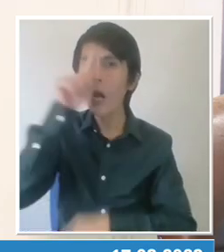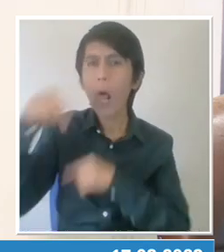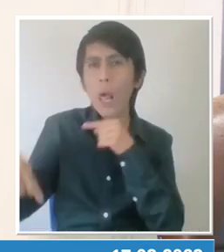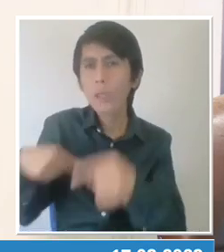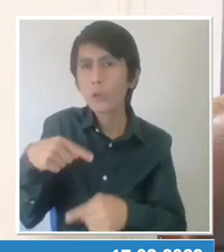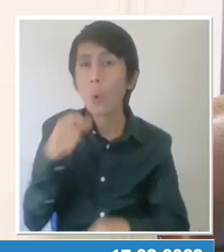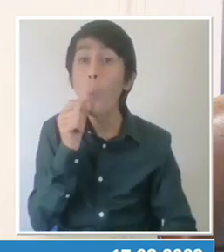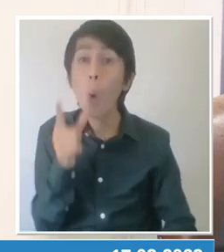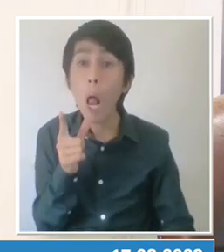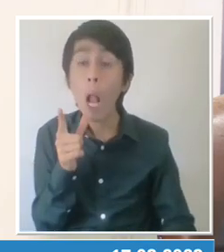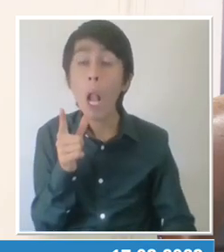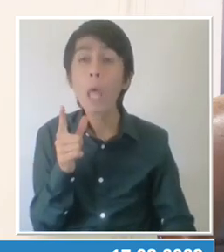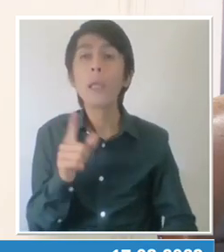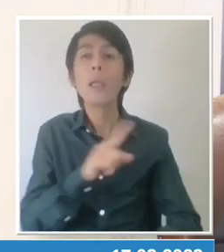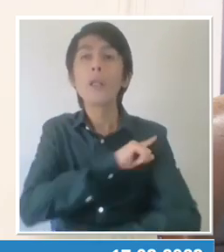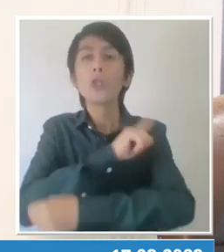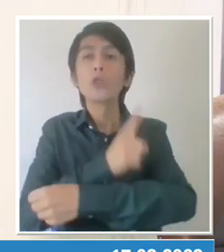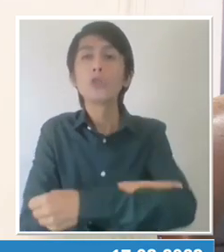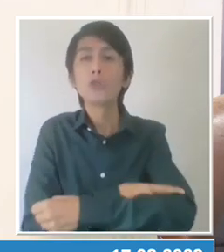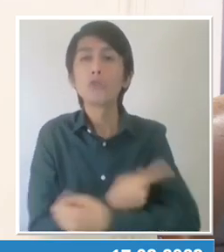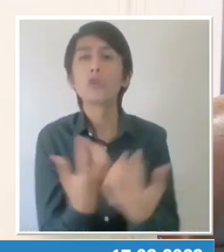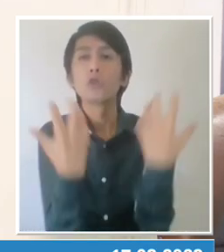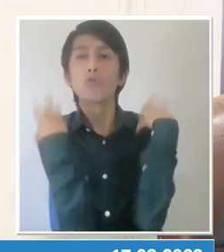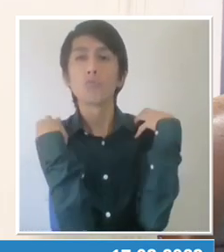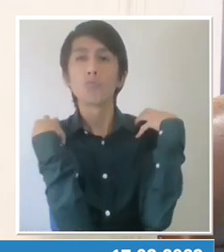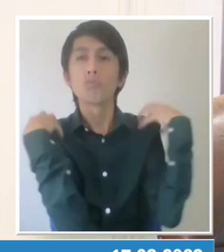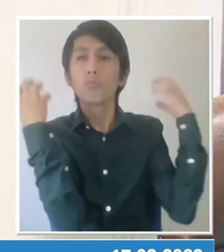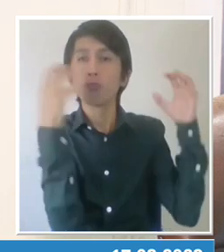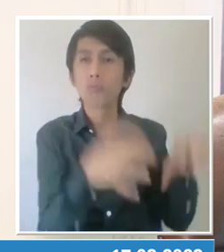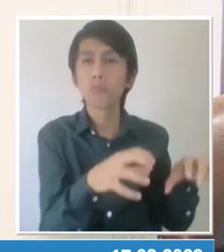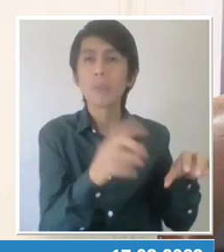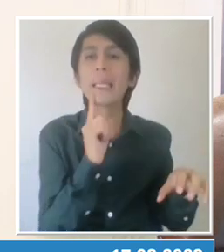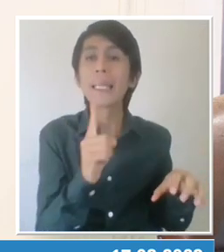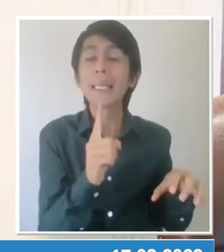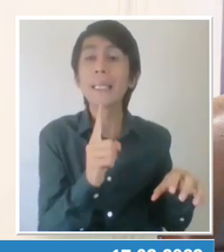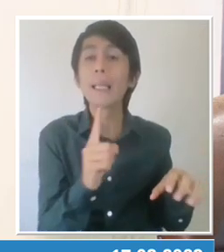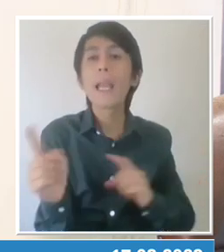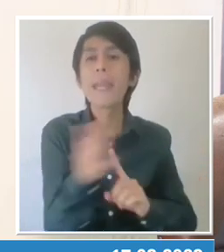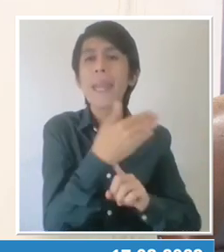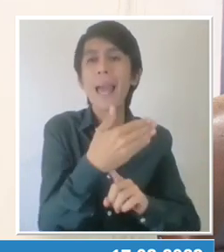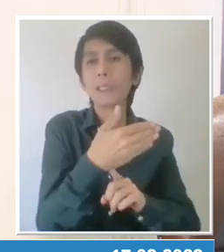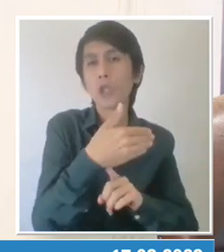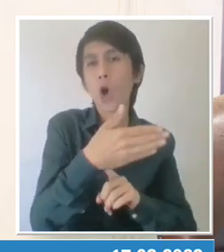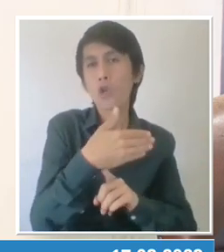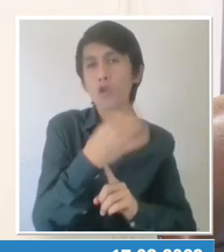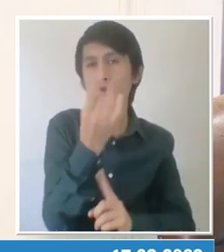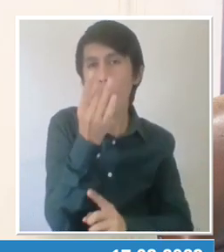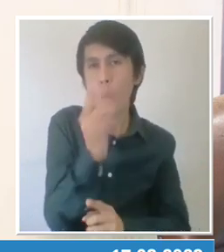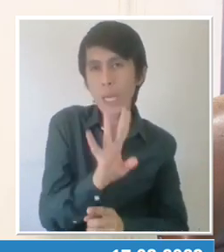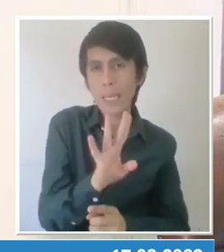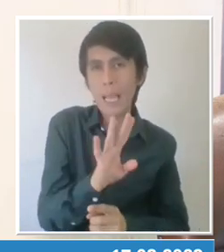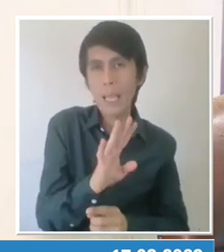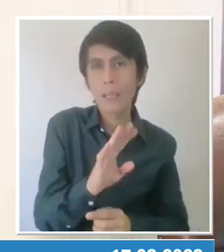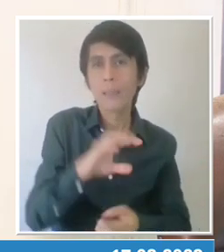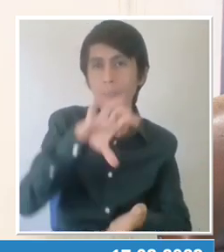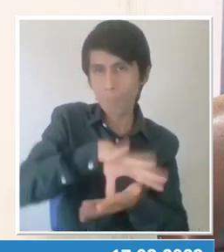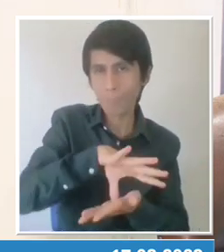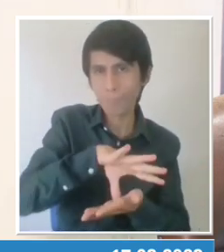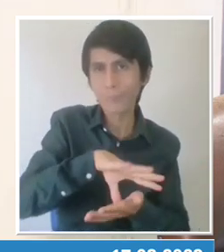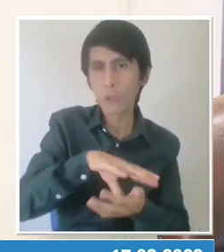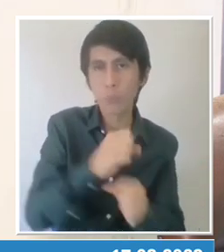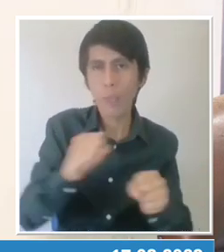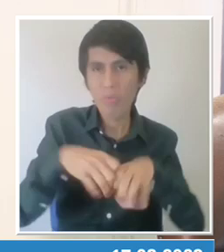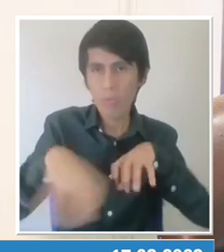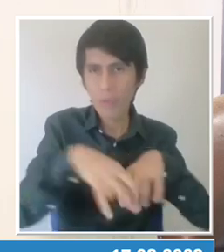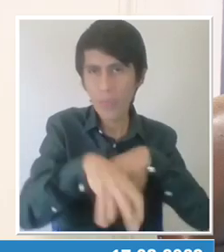reside en la nación única e indivisible, parte de la cual son todos los pueblos,